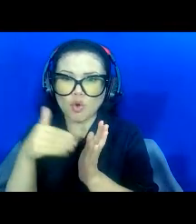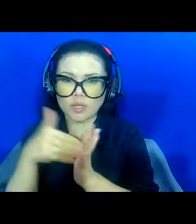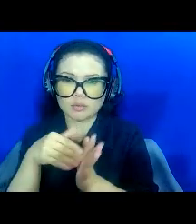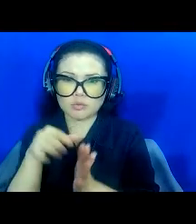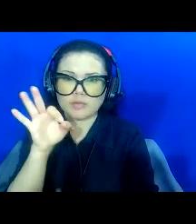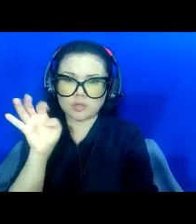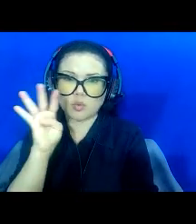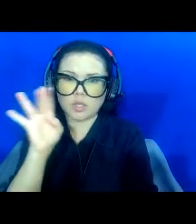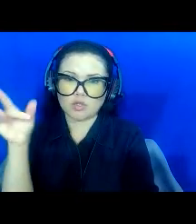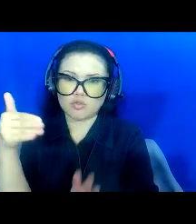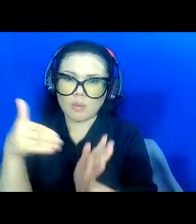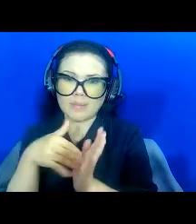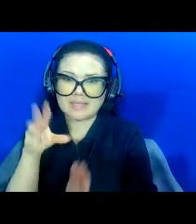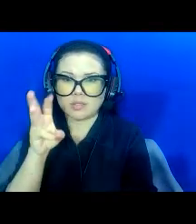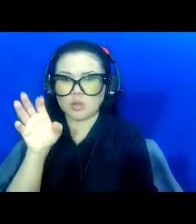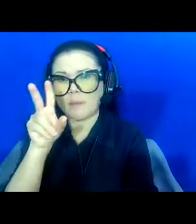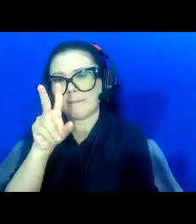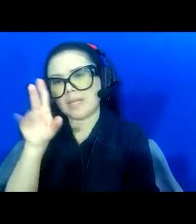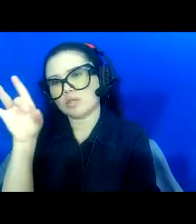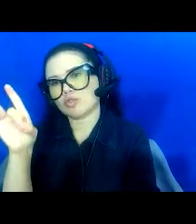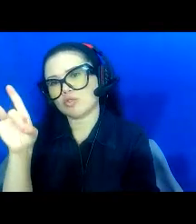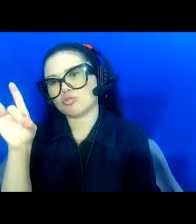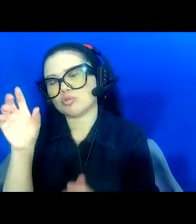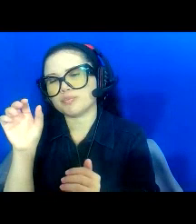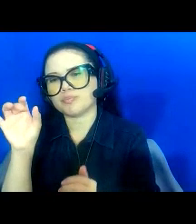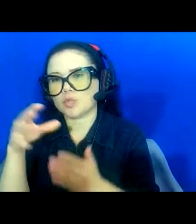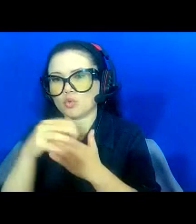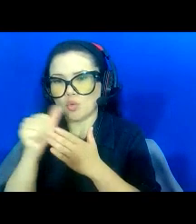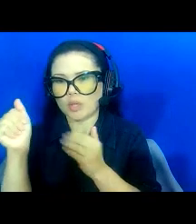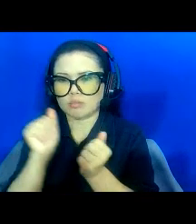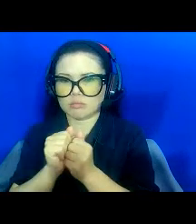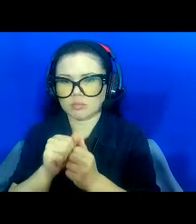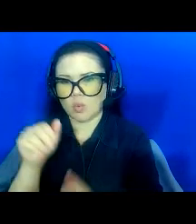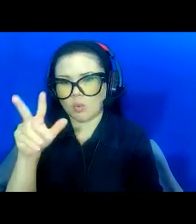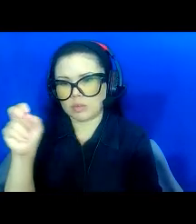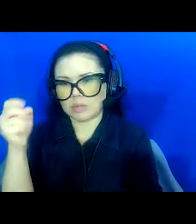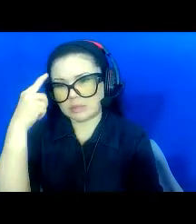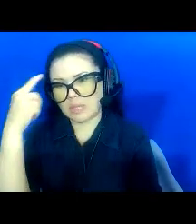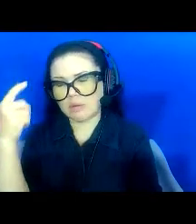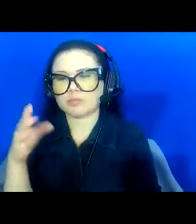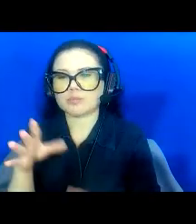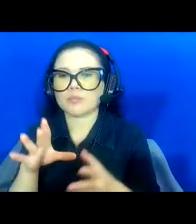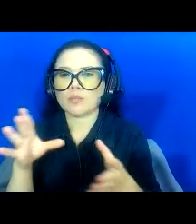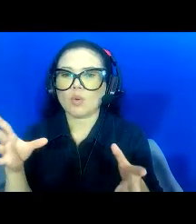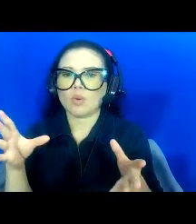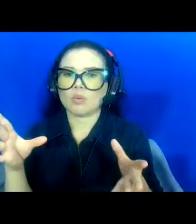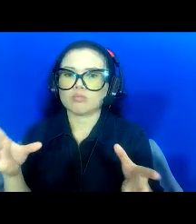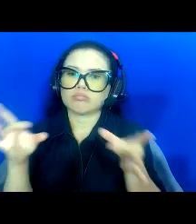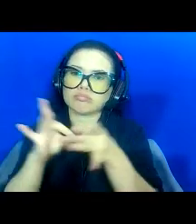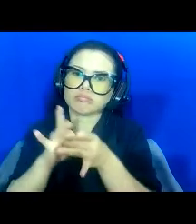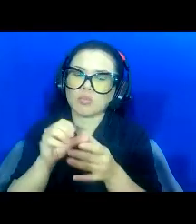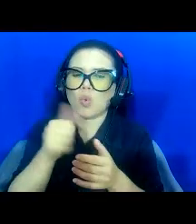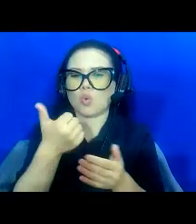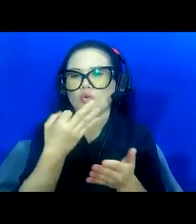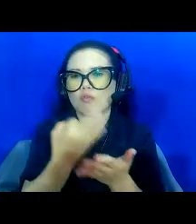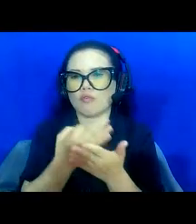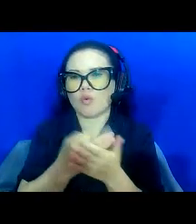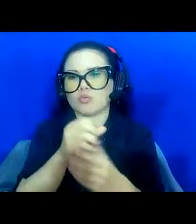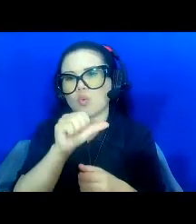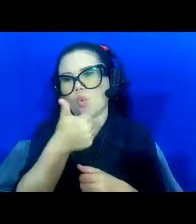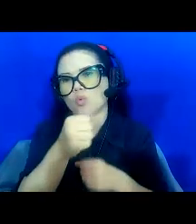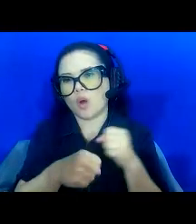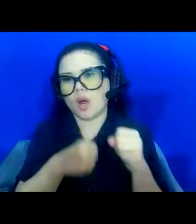31.948.628,30, con un restante de 3.6 millones en esa cuenta, que se uniría, ¿verdad?, a los fondos que lleguen en los años subsiguientes para esta segunda